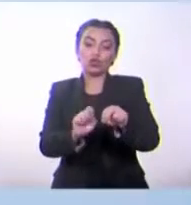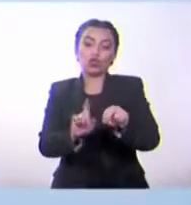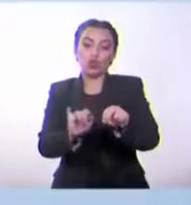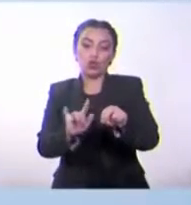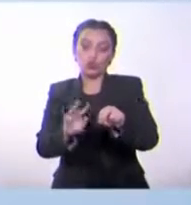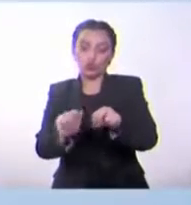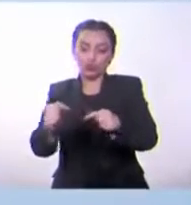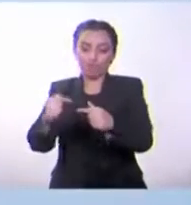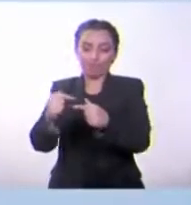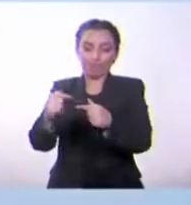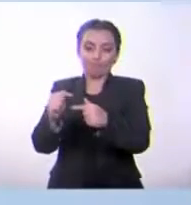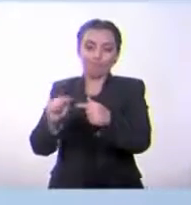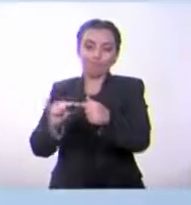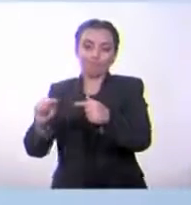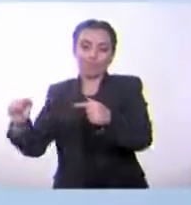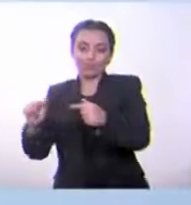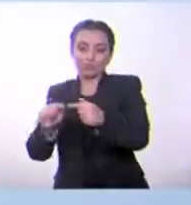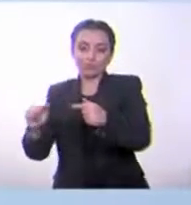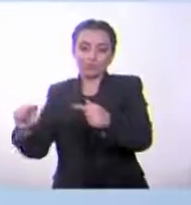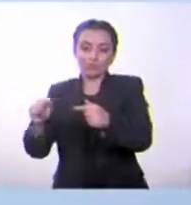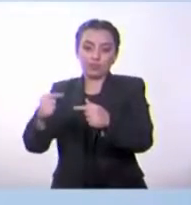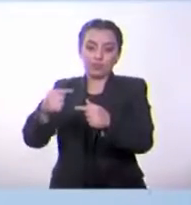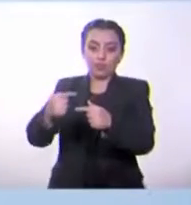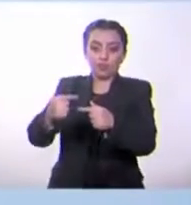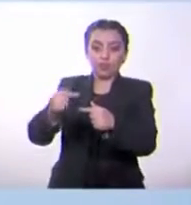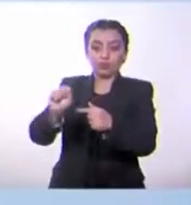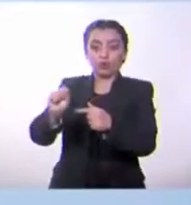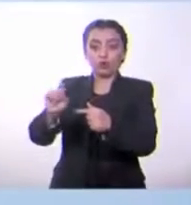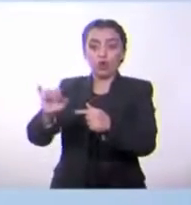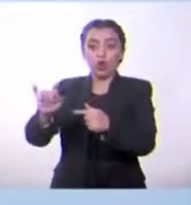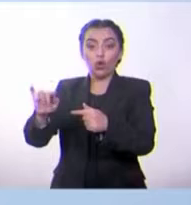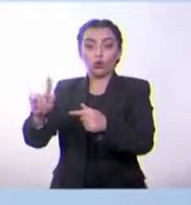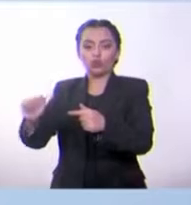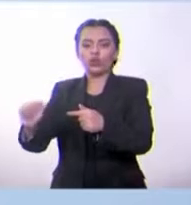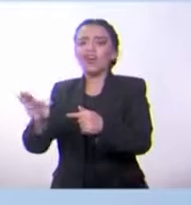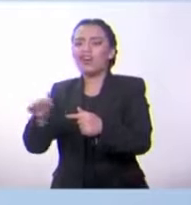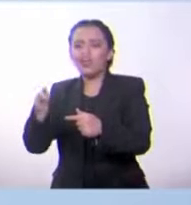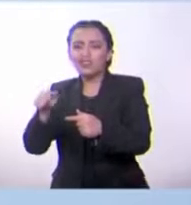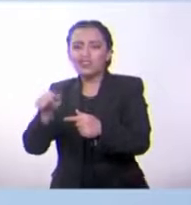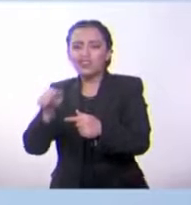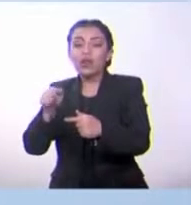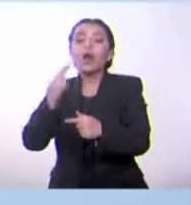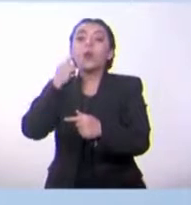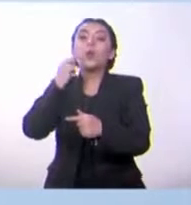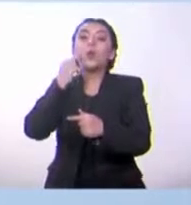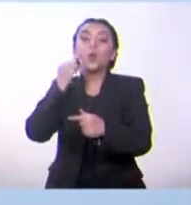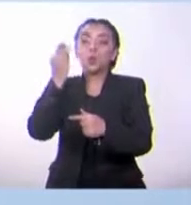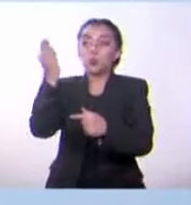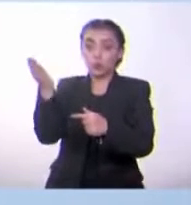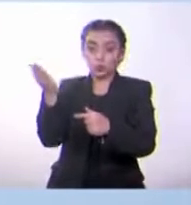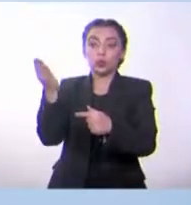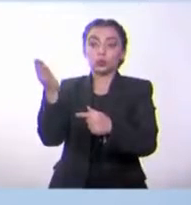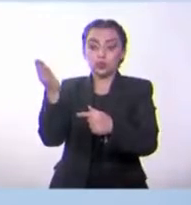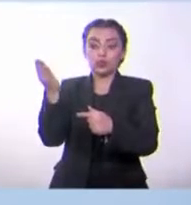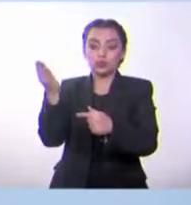el soluto? La glucosa. Y nos dicen que hay 60 gramos.